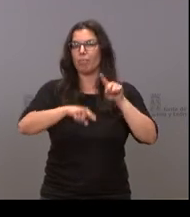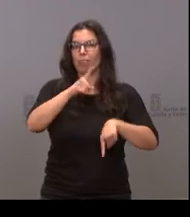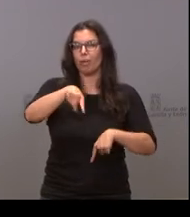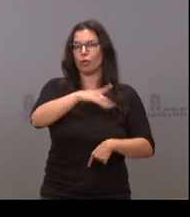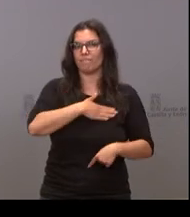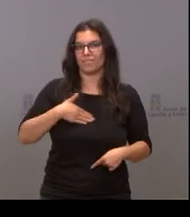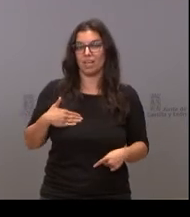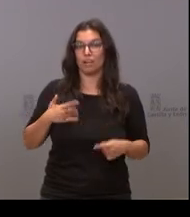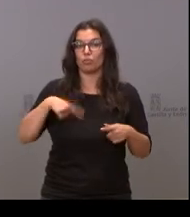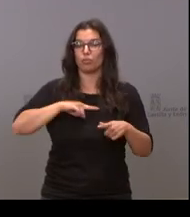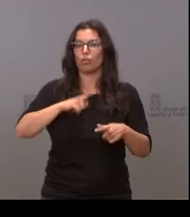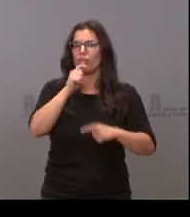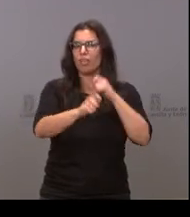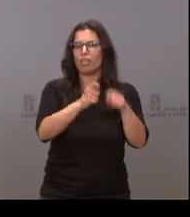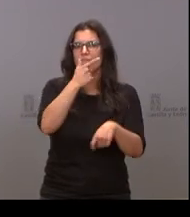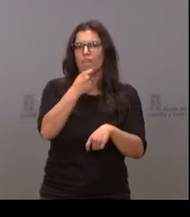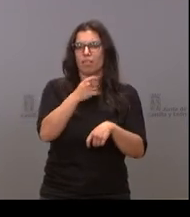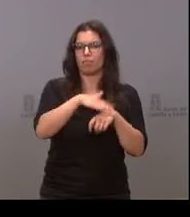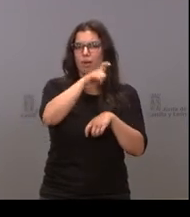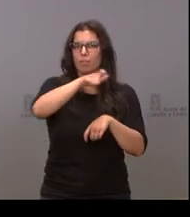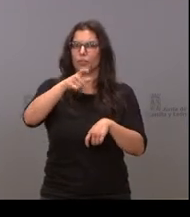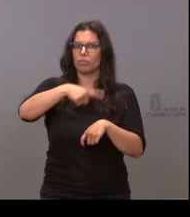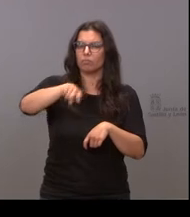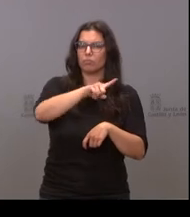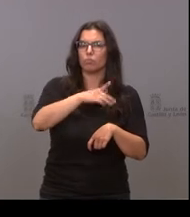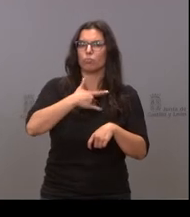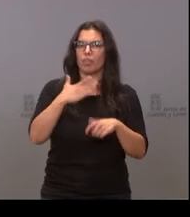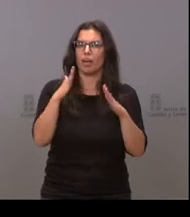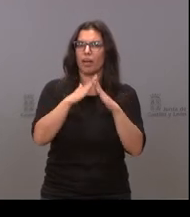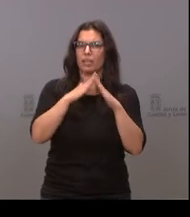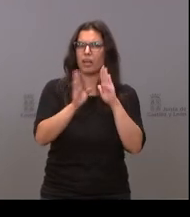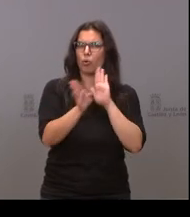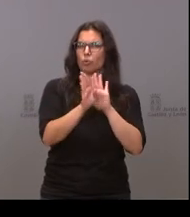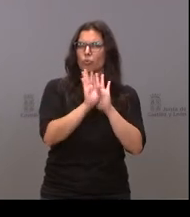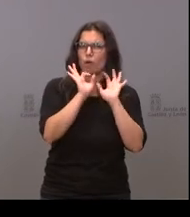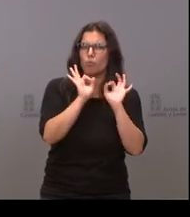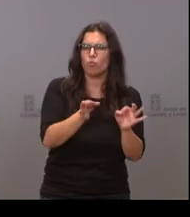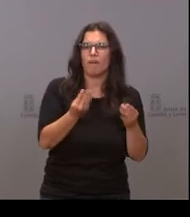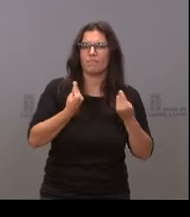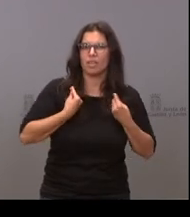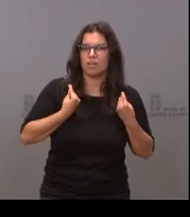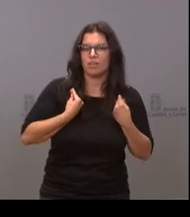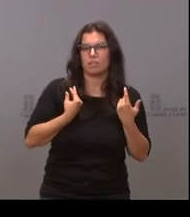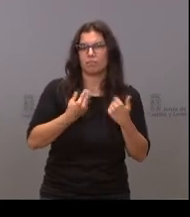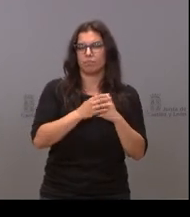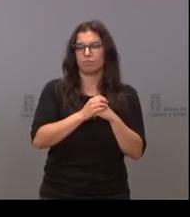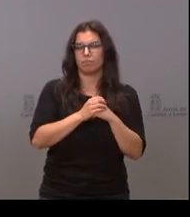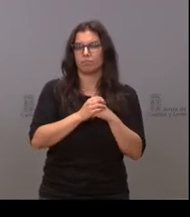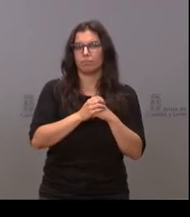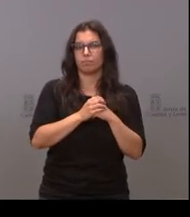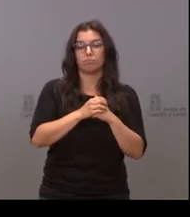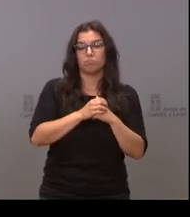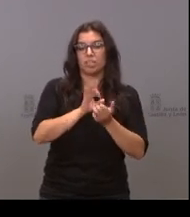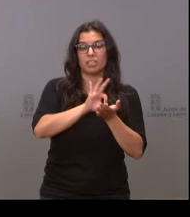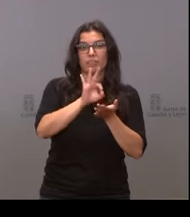a facilitar a los mayores poder vivir en su casa con los servicios como si